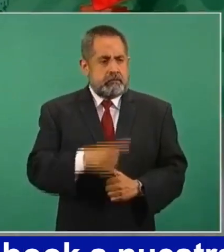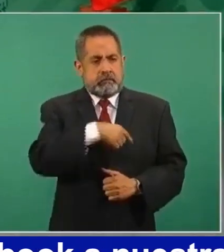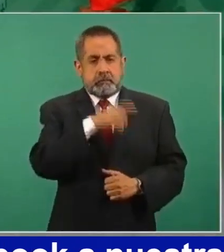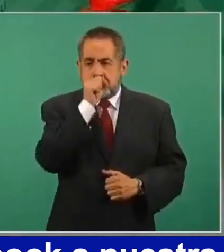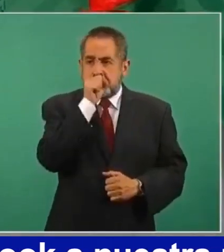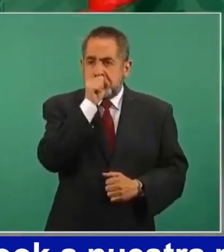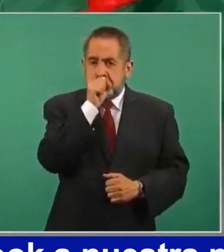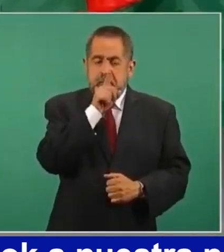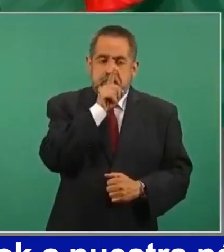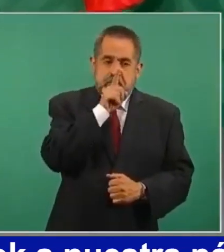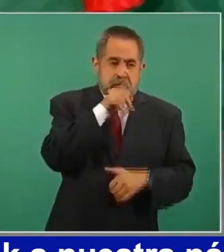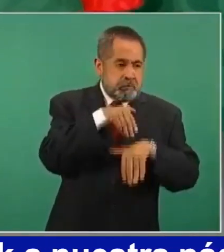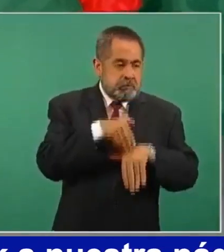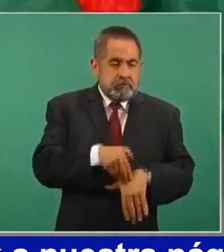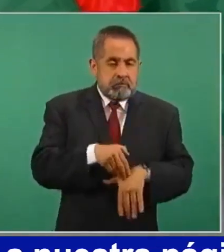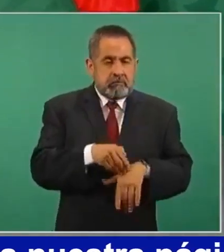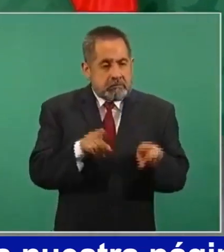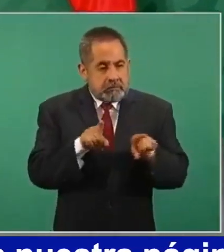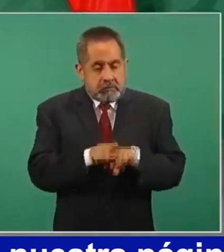callaron durante tanto tiempo